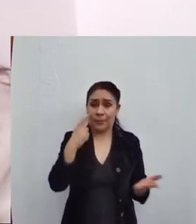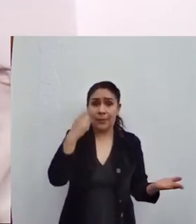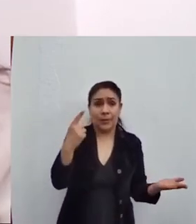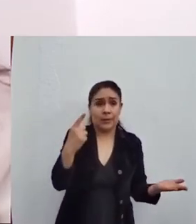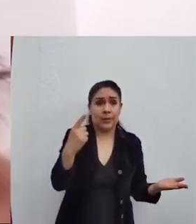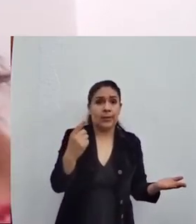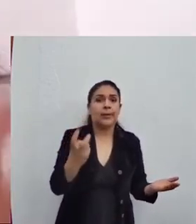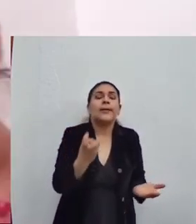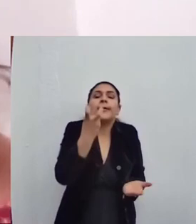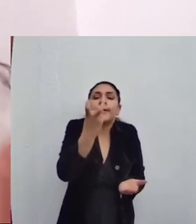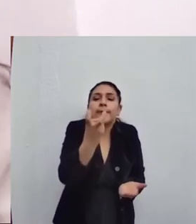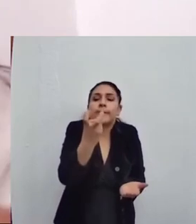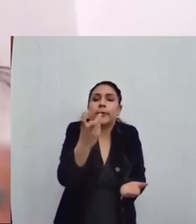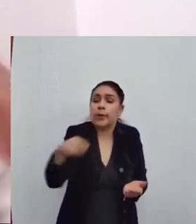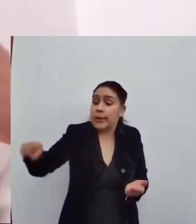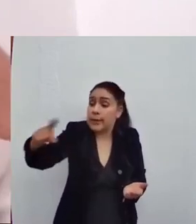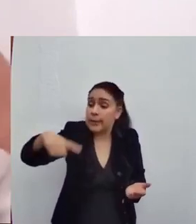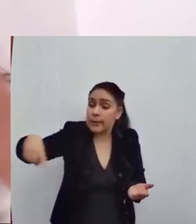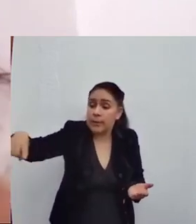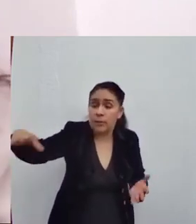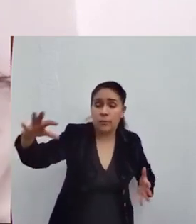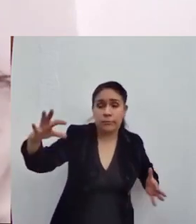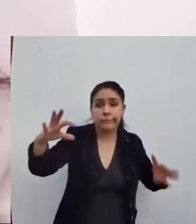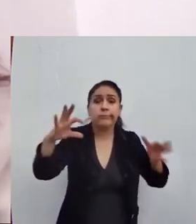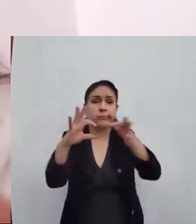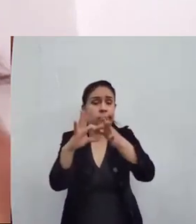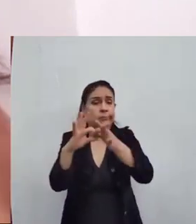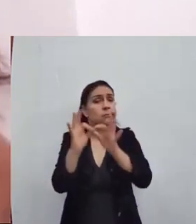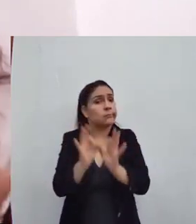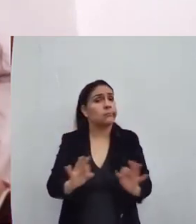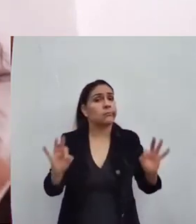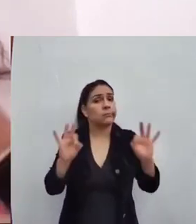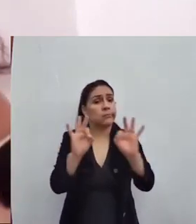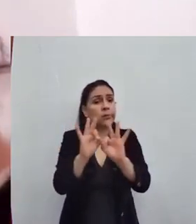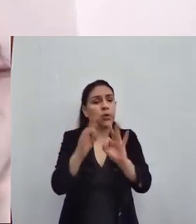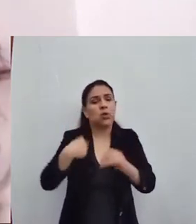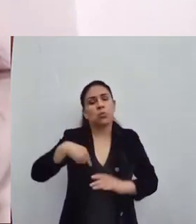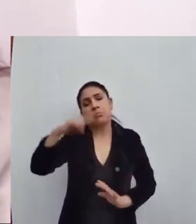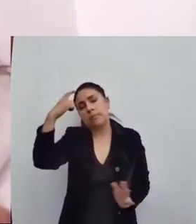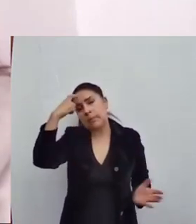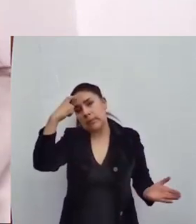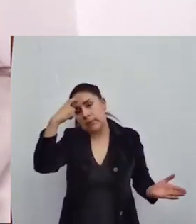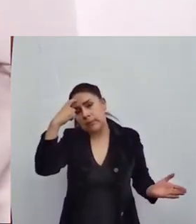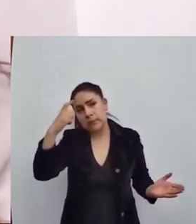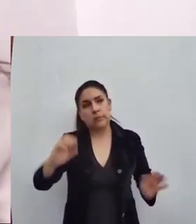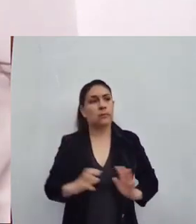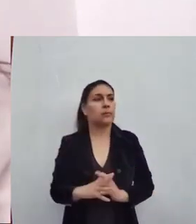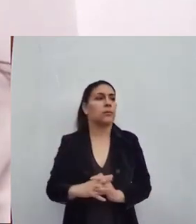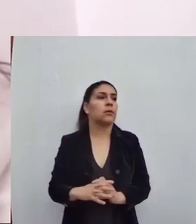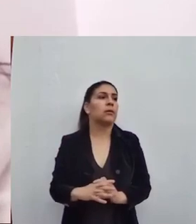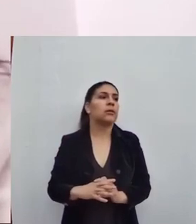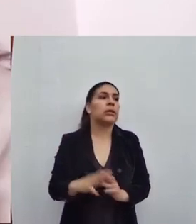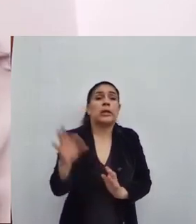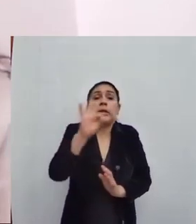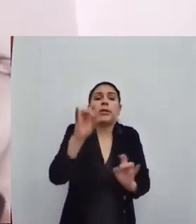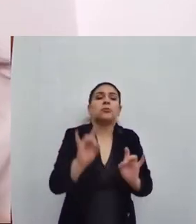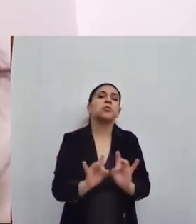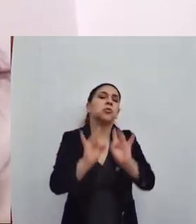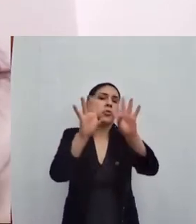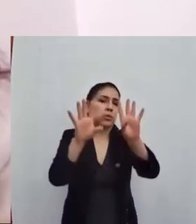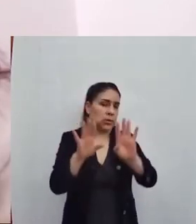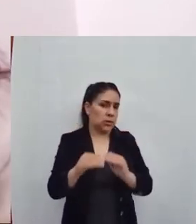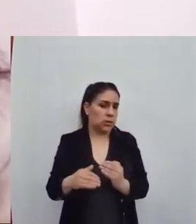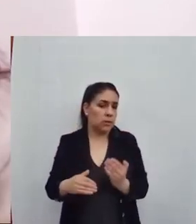sumarnos, y creo que debe de existir un espacio en donde cuando tú accedes a ser persona con discapacidad, que